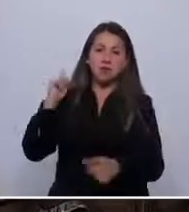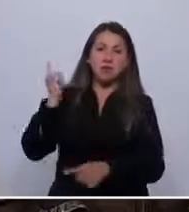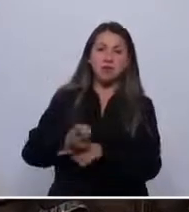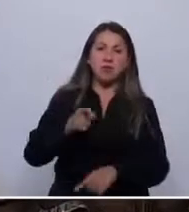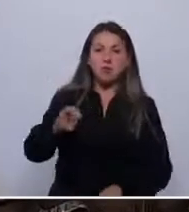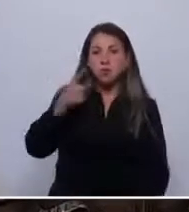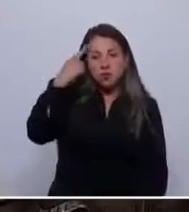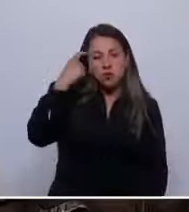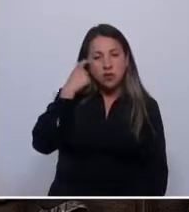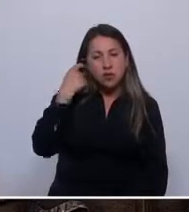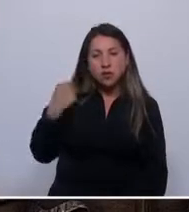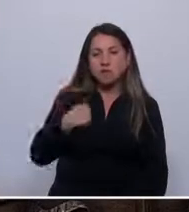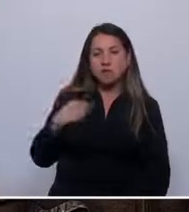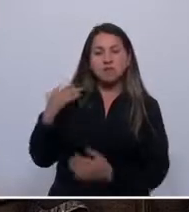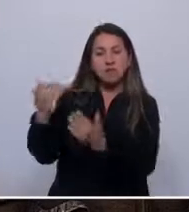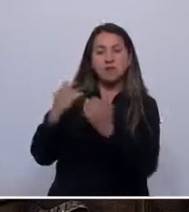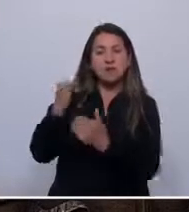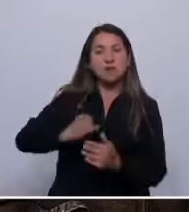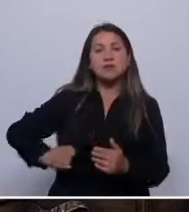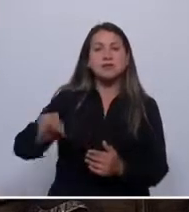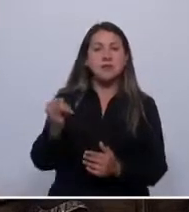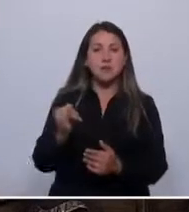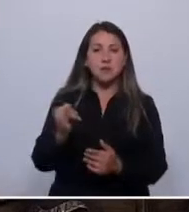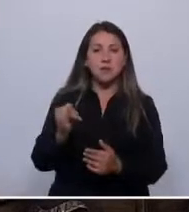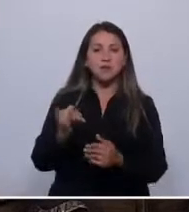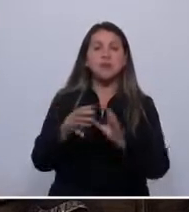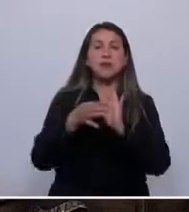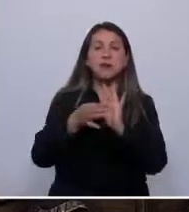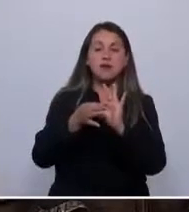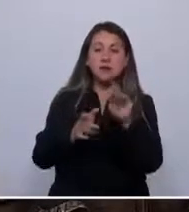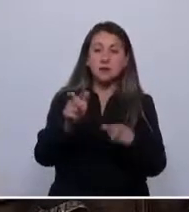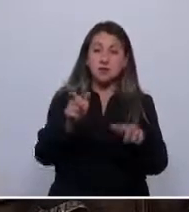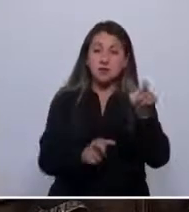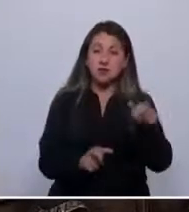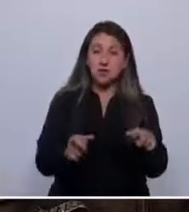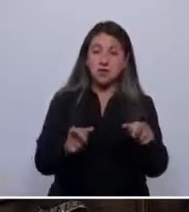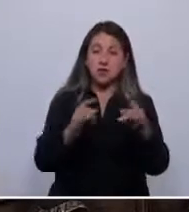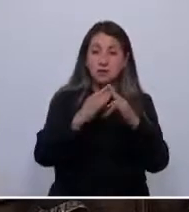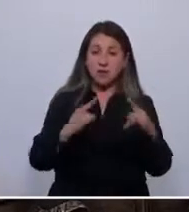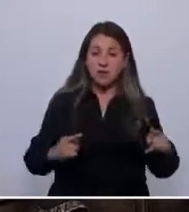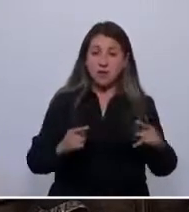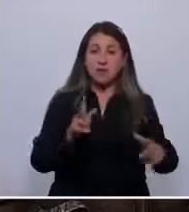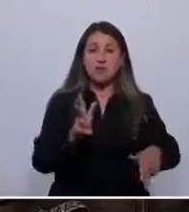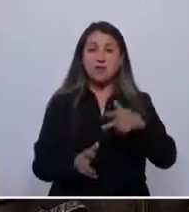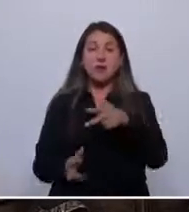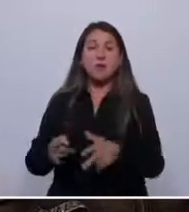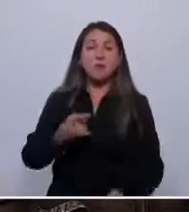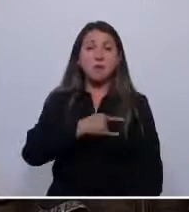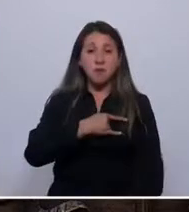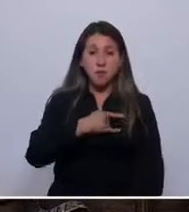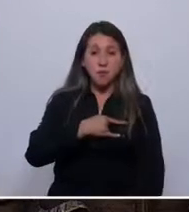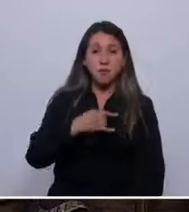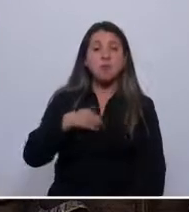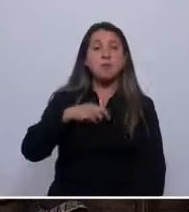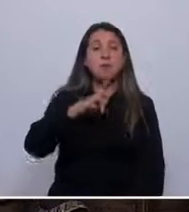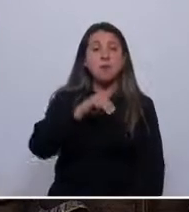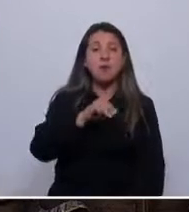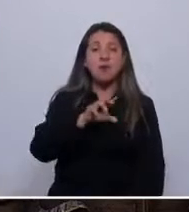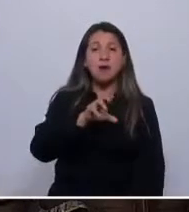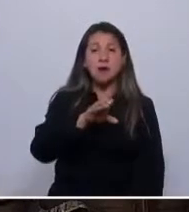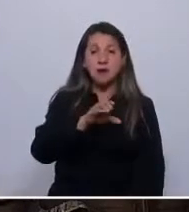siempre. Asimismo, agradezco a las personas del campamento ferrocarril de Maipú y a mi madre Claudia